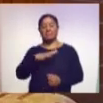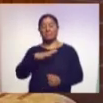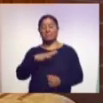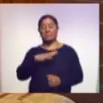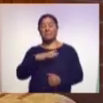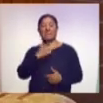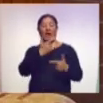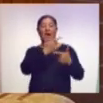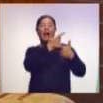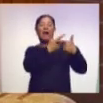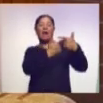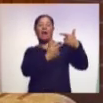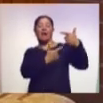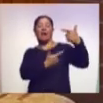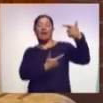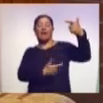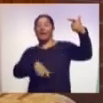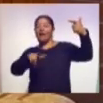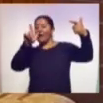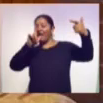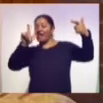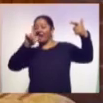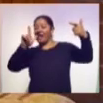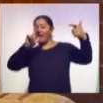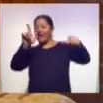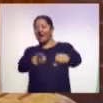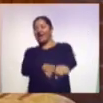lauretana hasta los cantos